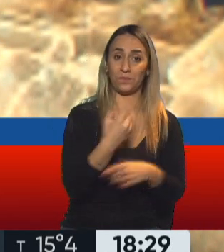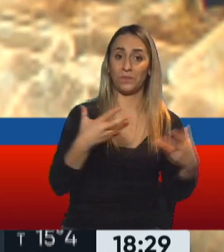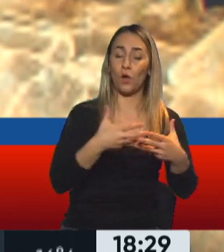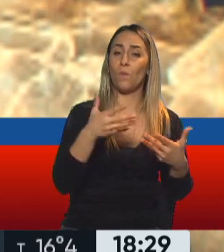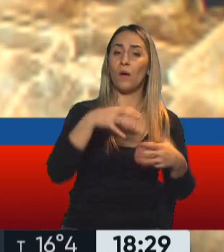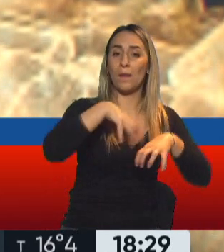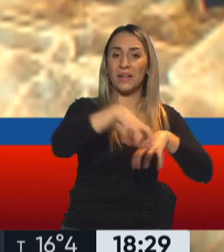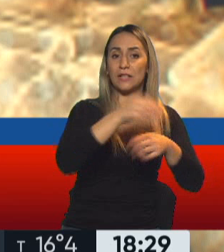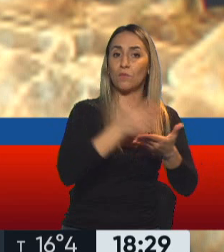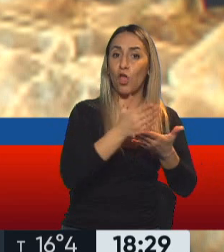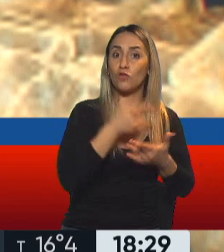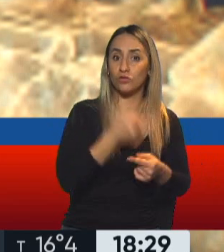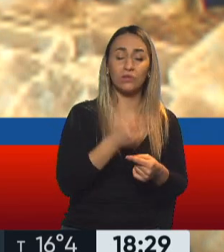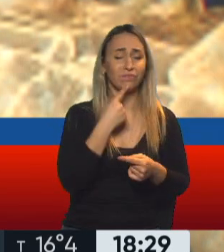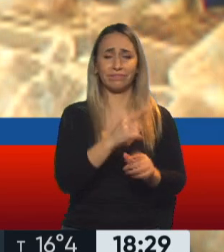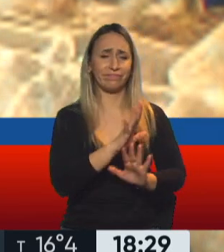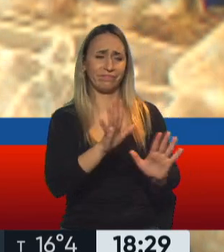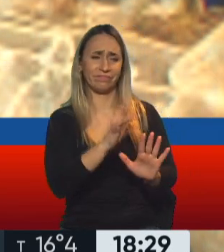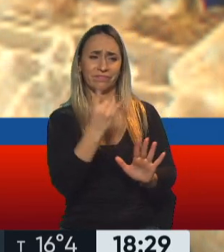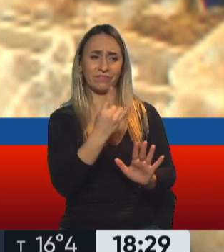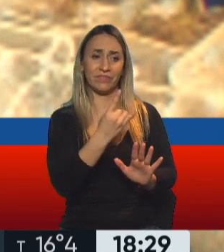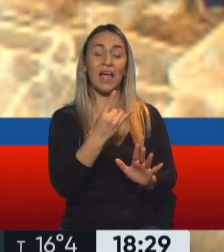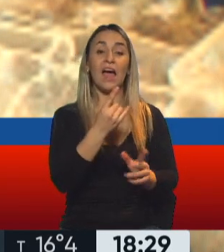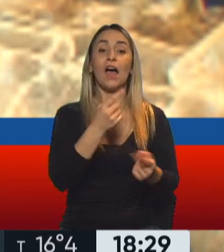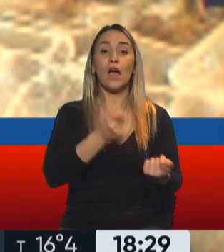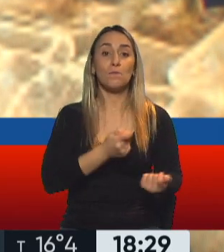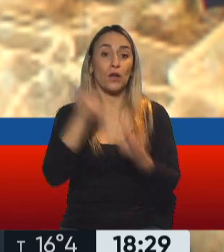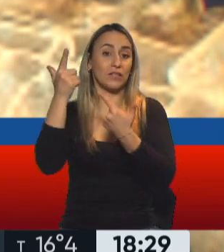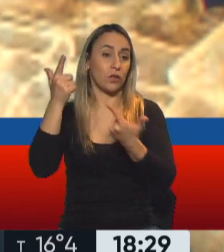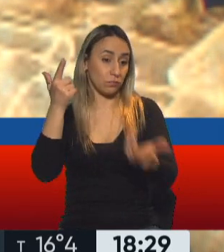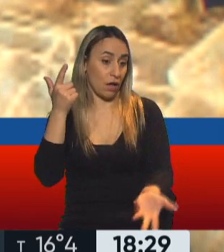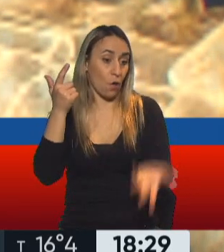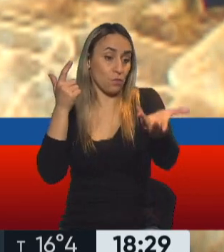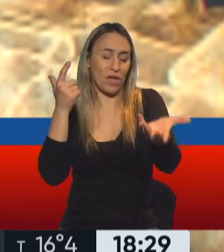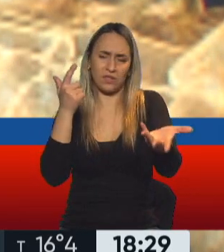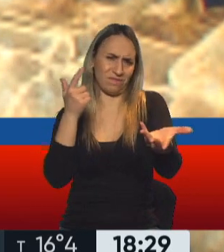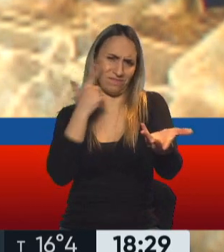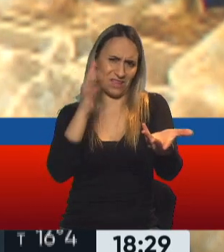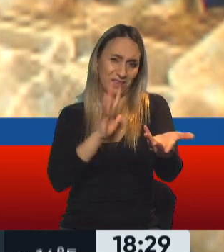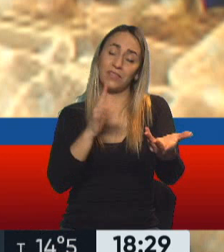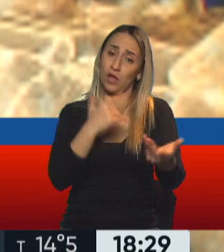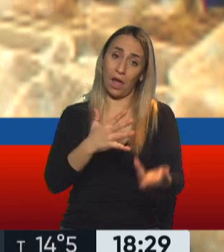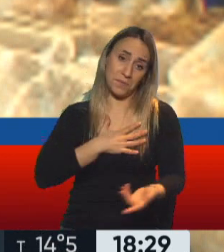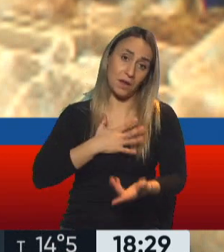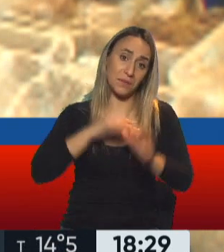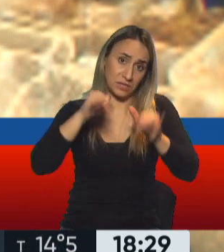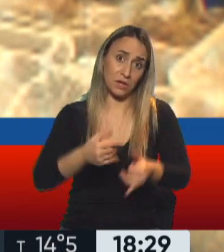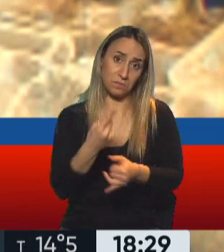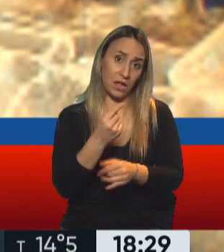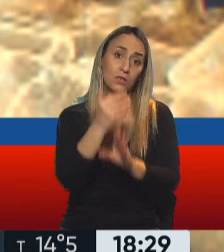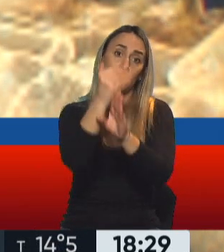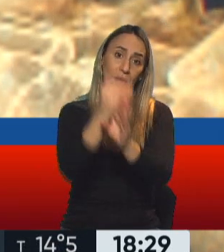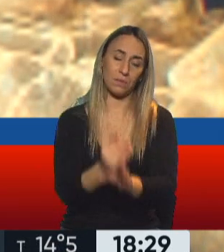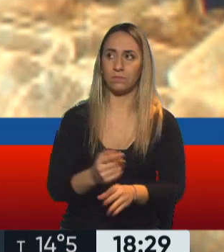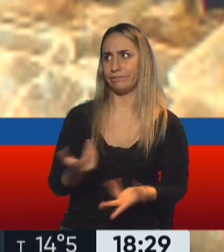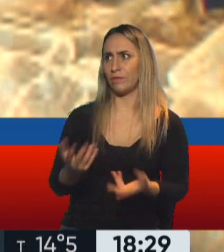las exportaciones tuvieran que ver con el aumento de los precios en el mercado interno. Él dice, lamentablemente sí van a bajar los precios, afortunadamente